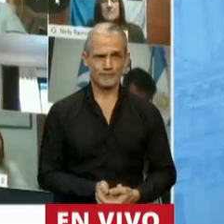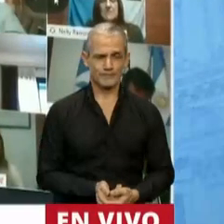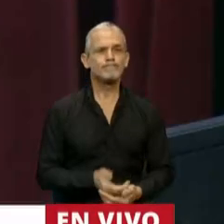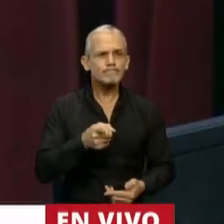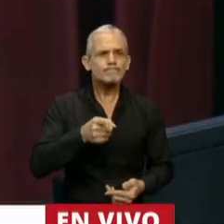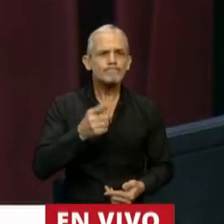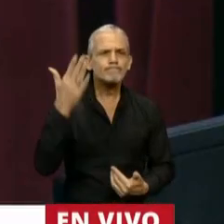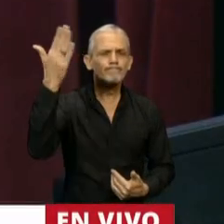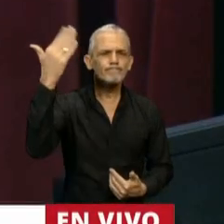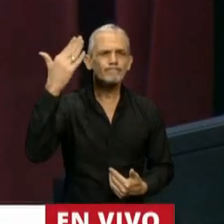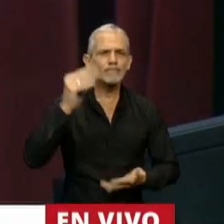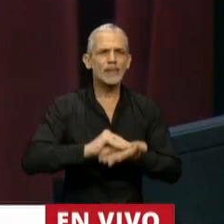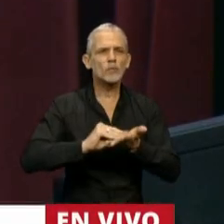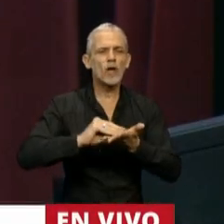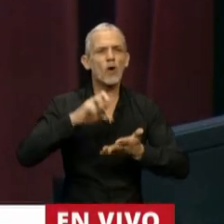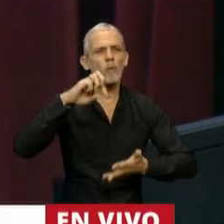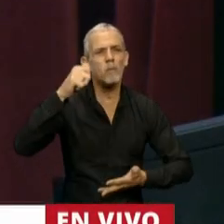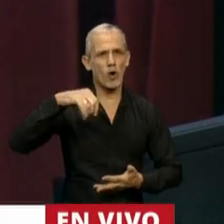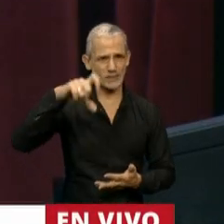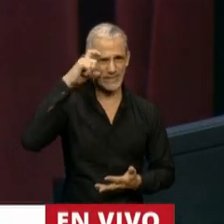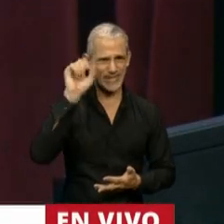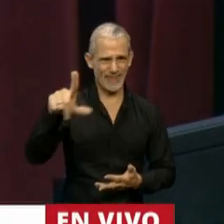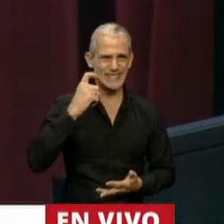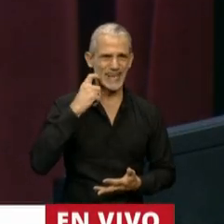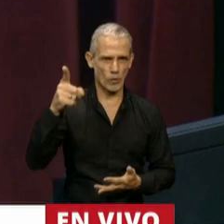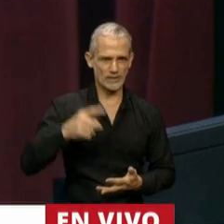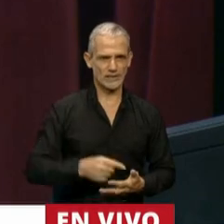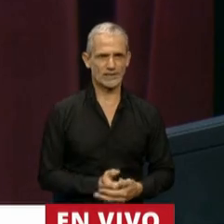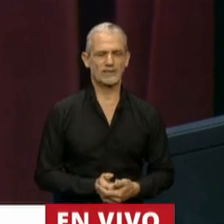Que tiene la palabra el diputado Carlos Ponce, de San Luis.